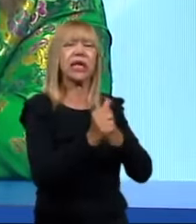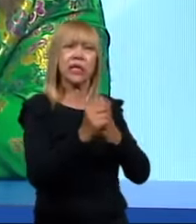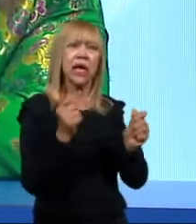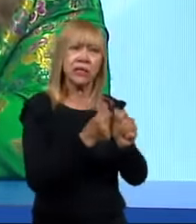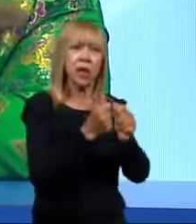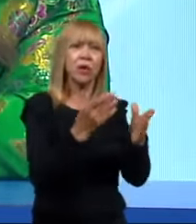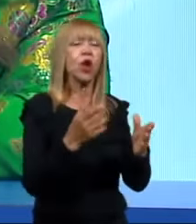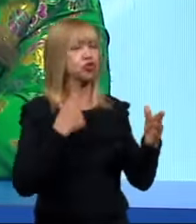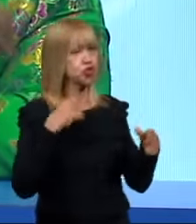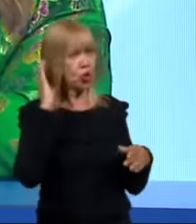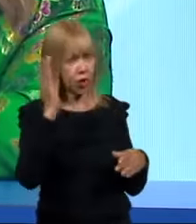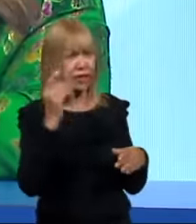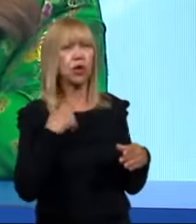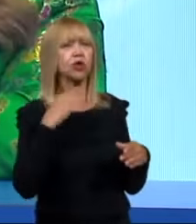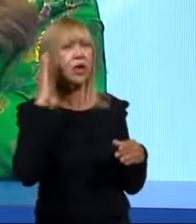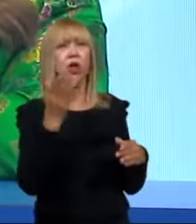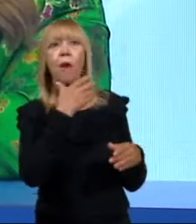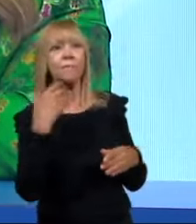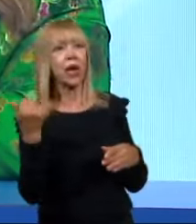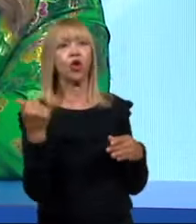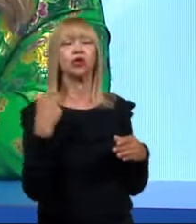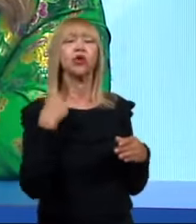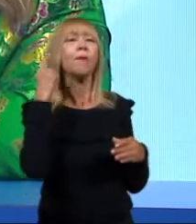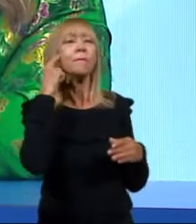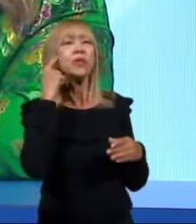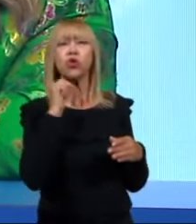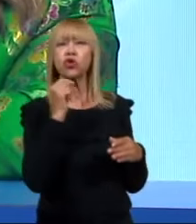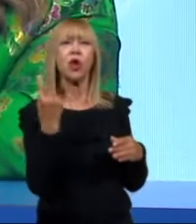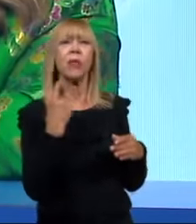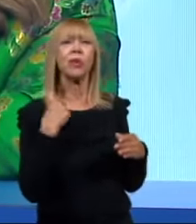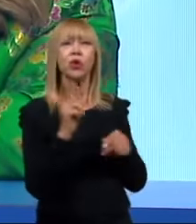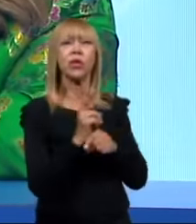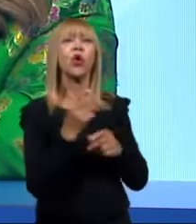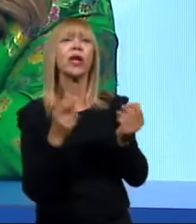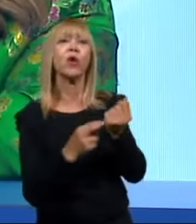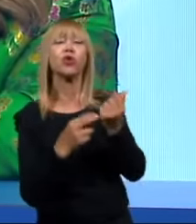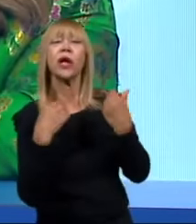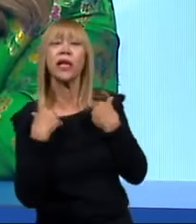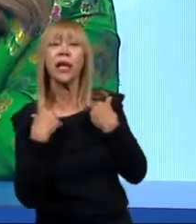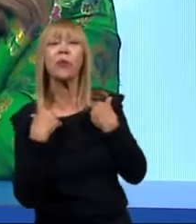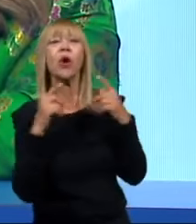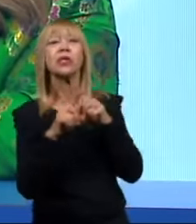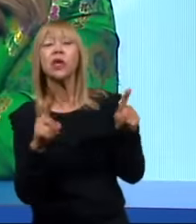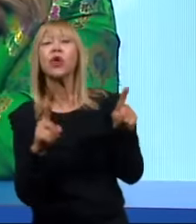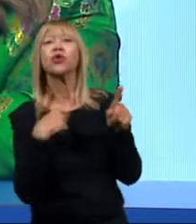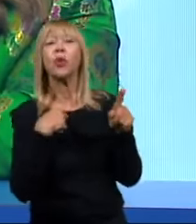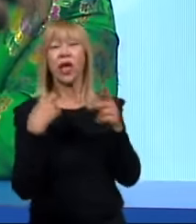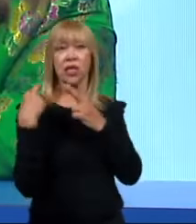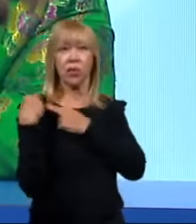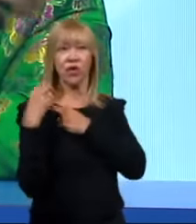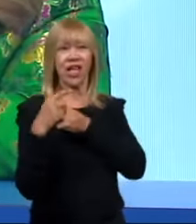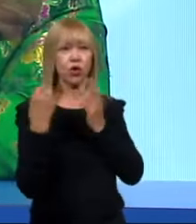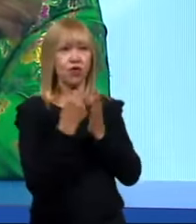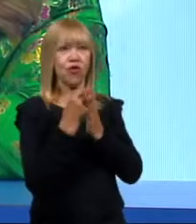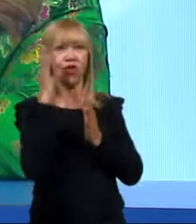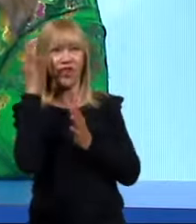a las cosas. Yo lo voy a hacer y lo voy a hacer mejor. Yo creo que no solamente voy a utilizar los recursos que tenemos, sino voy a encargarme de que cuando esos